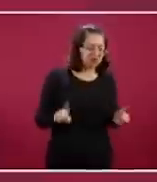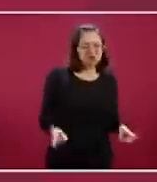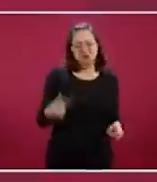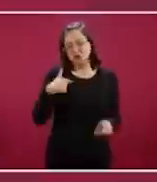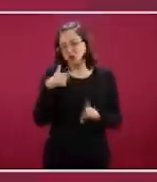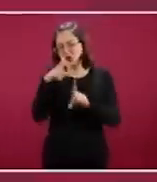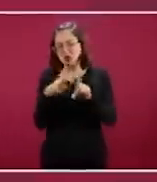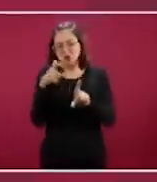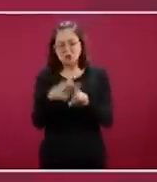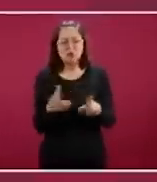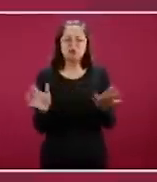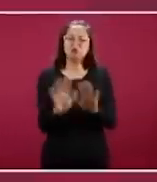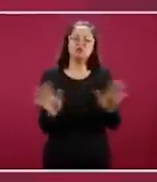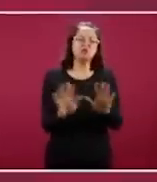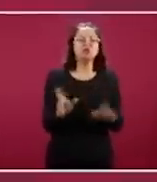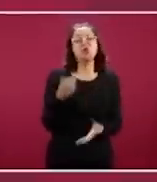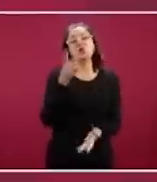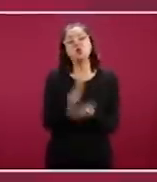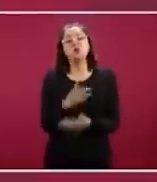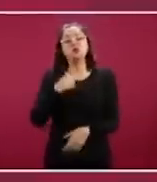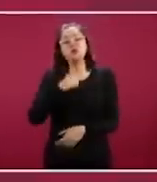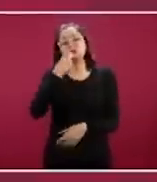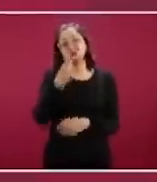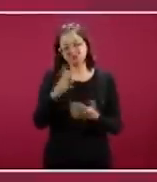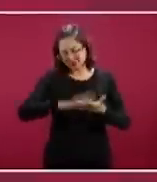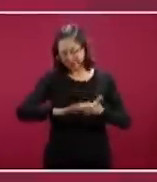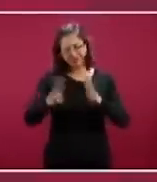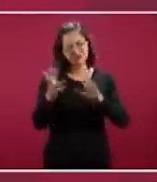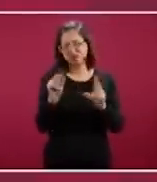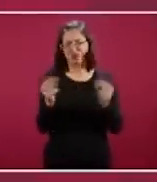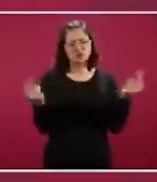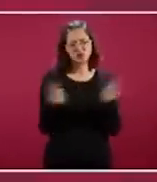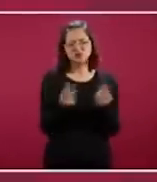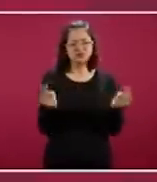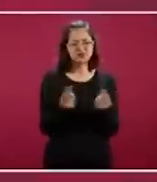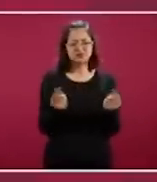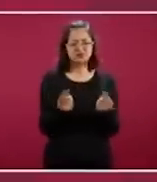expresando de que no tiene por qué haber violencia,